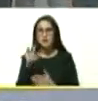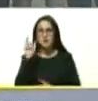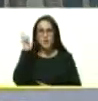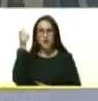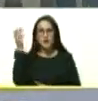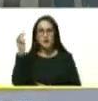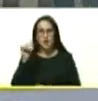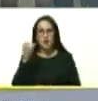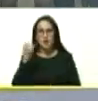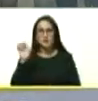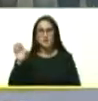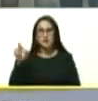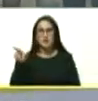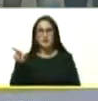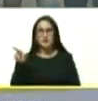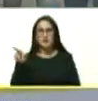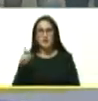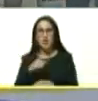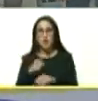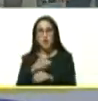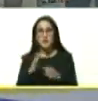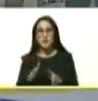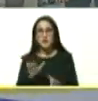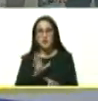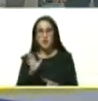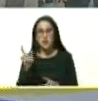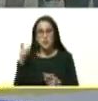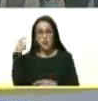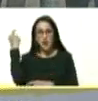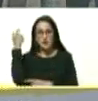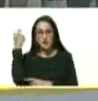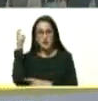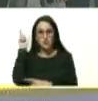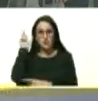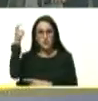guariqueño, José Vázquez, gobernador del estado Guárico.